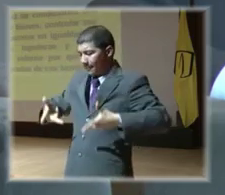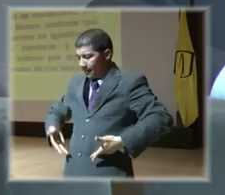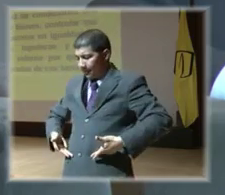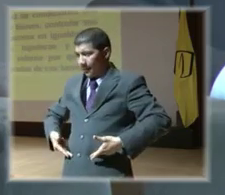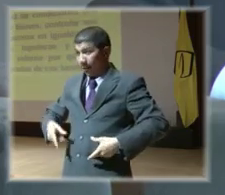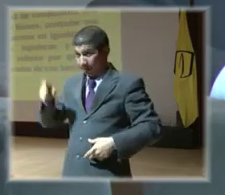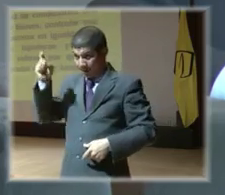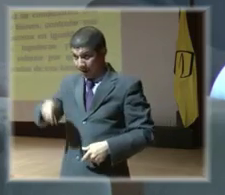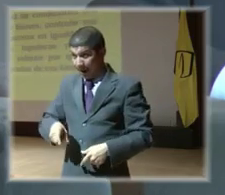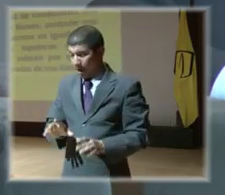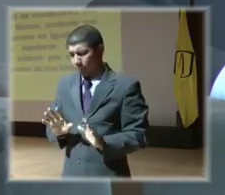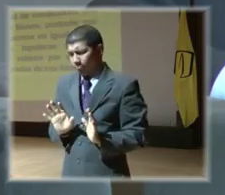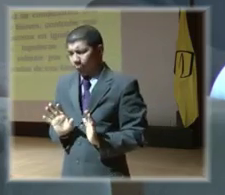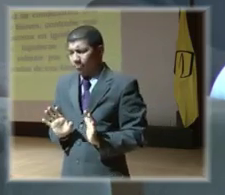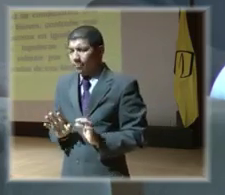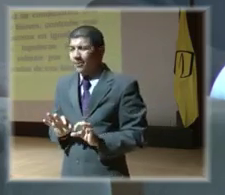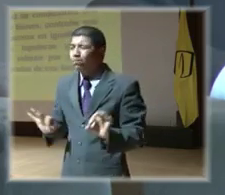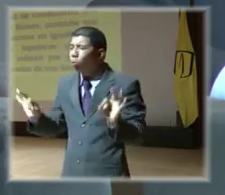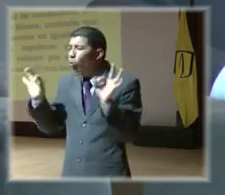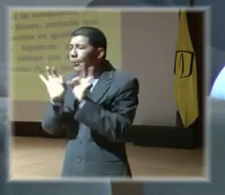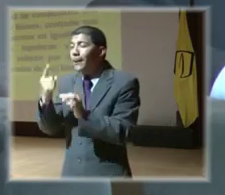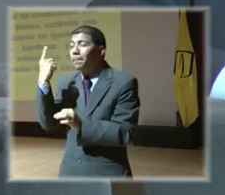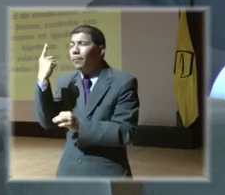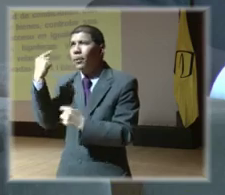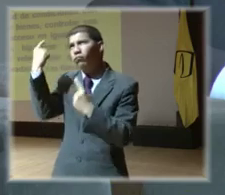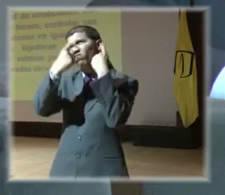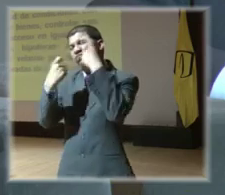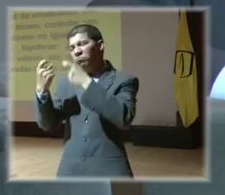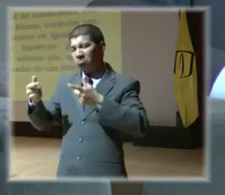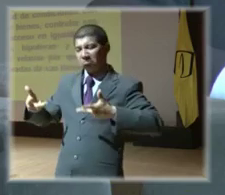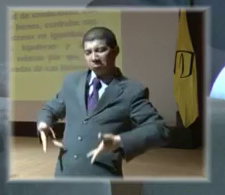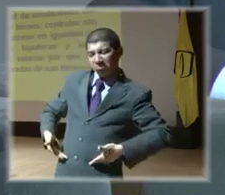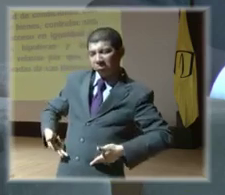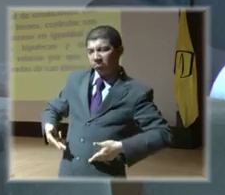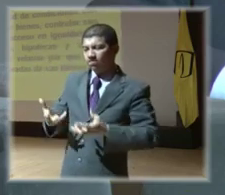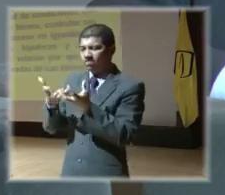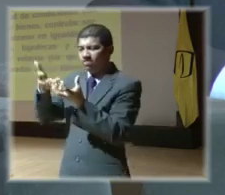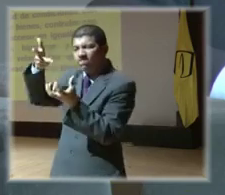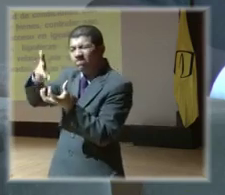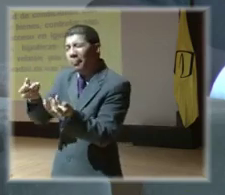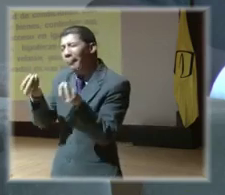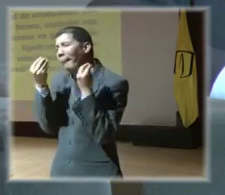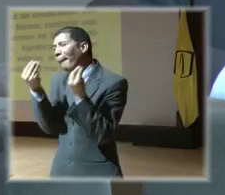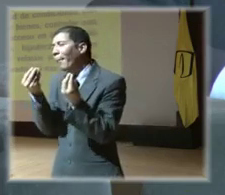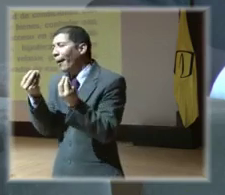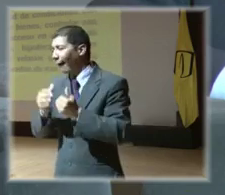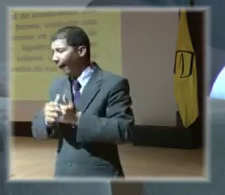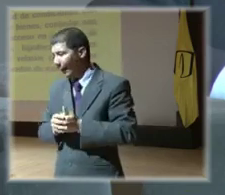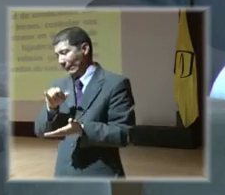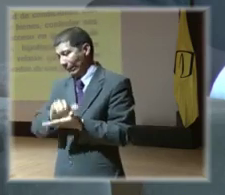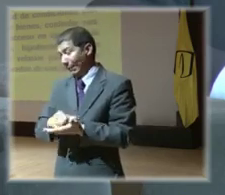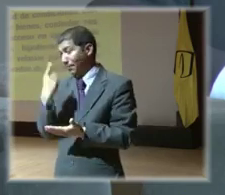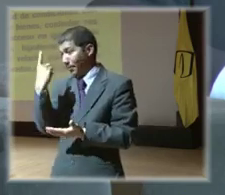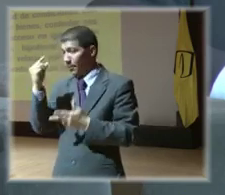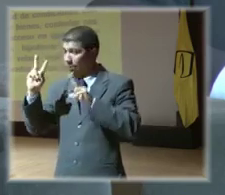que la ley 1618 de 2013, que Mario mencionó, exige y ordena al Ministerio de